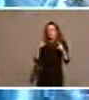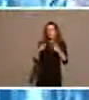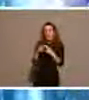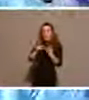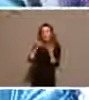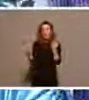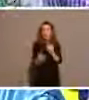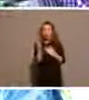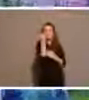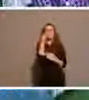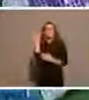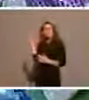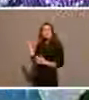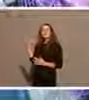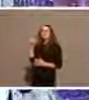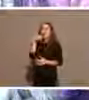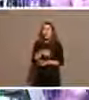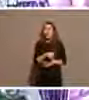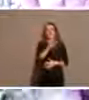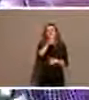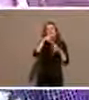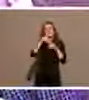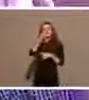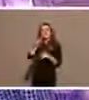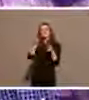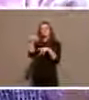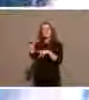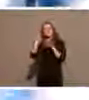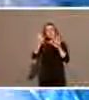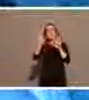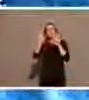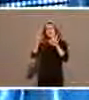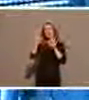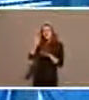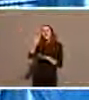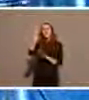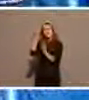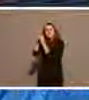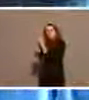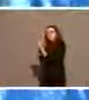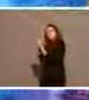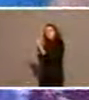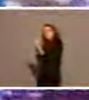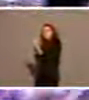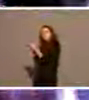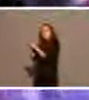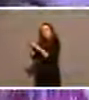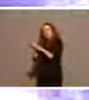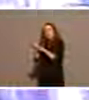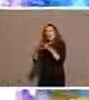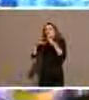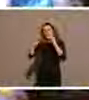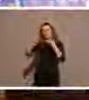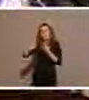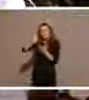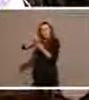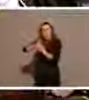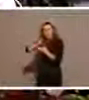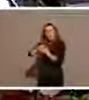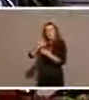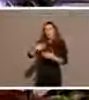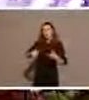o francés. Hoy 5 más 1 son 10 y me llevo 3. Me pago las casas, esto va a empezar,